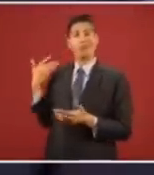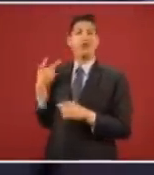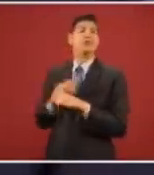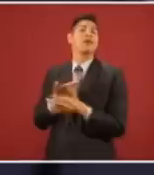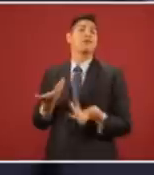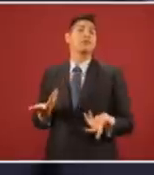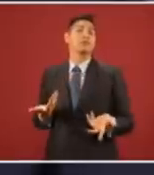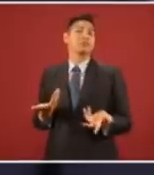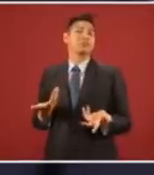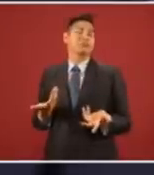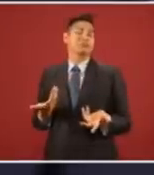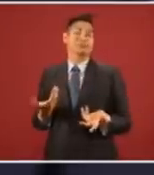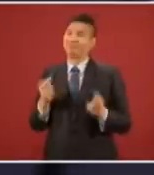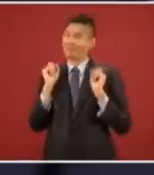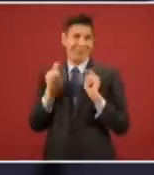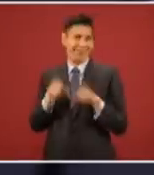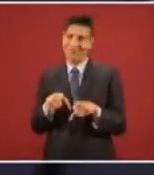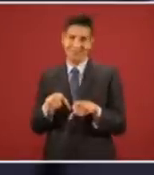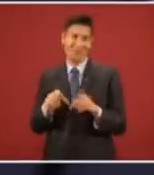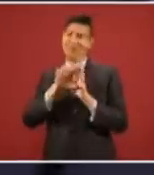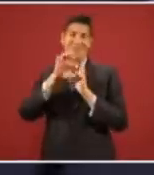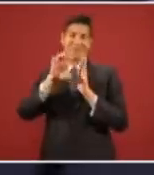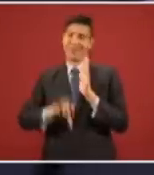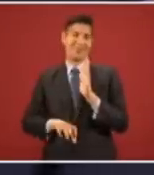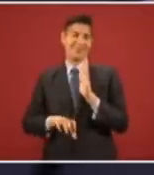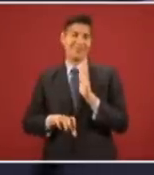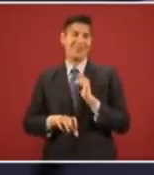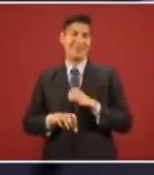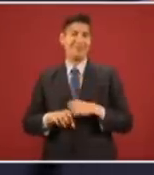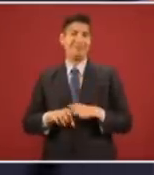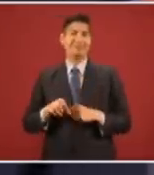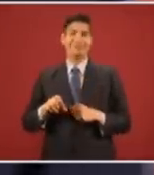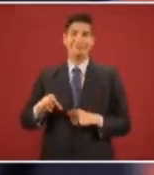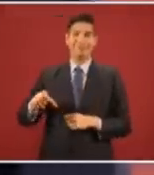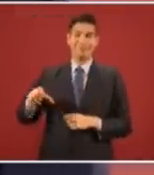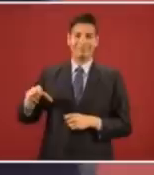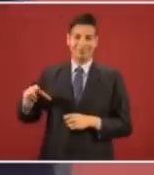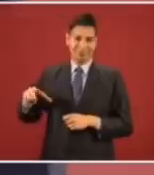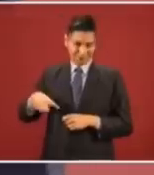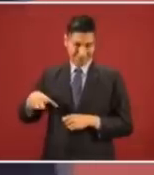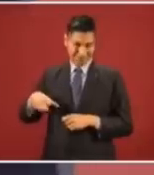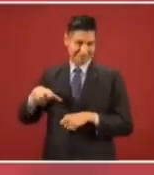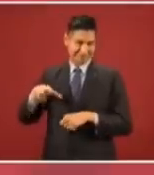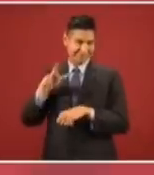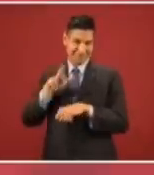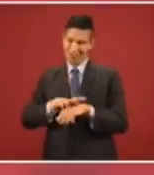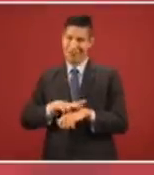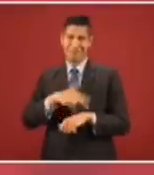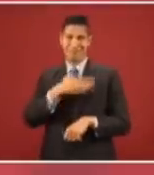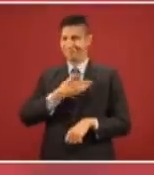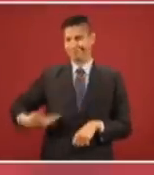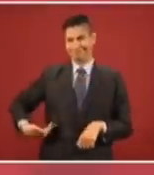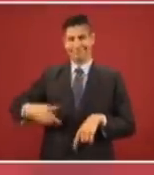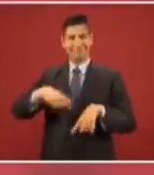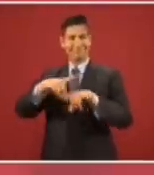desgraciadamente, que los encargados de garantizar la tranquilidad, los encargados de la